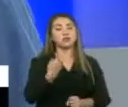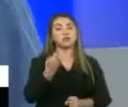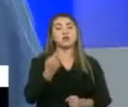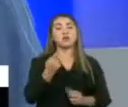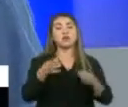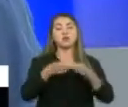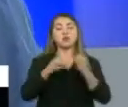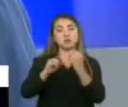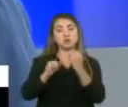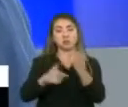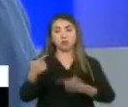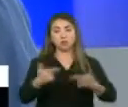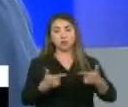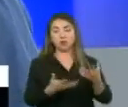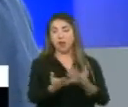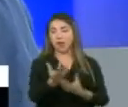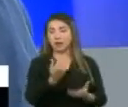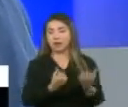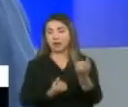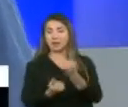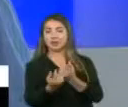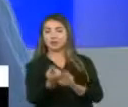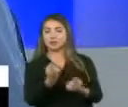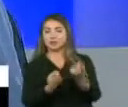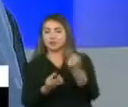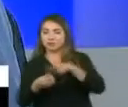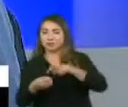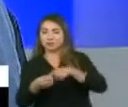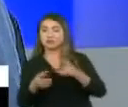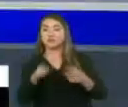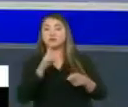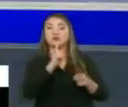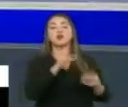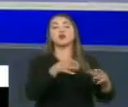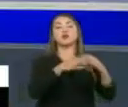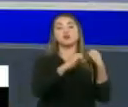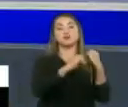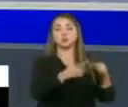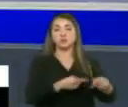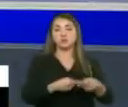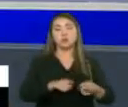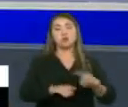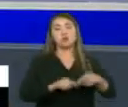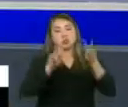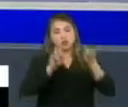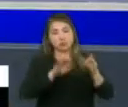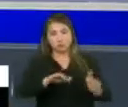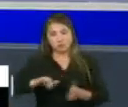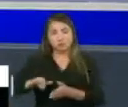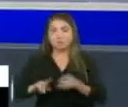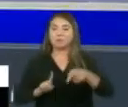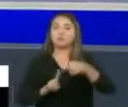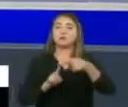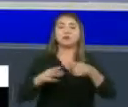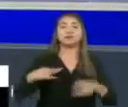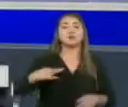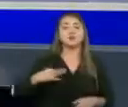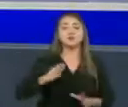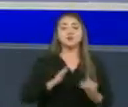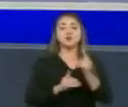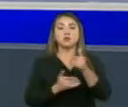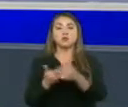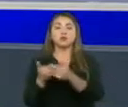política es lograr atraer a esa gente que hoy día está en la oposición social. Para pasar a otro tema y a propósito de la participación ciudadana también, el